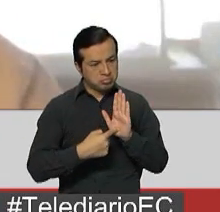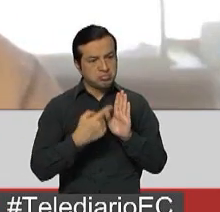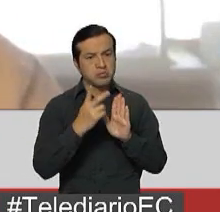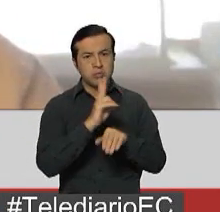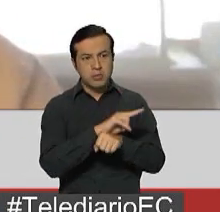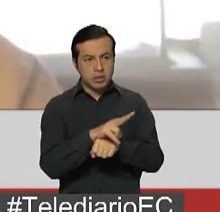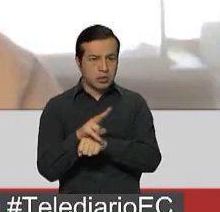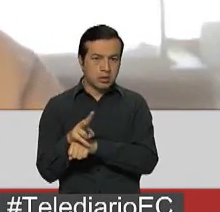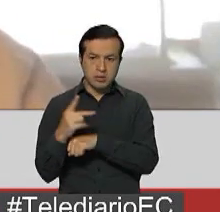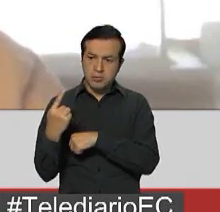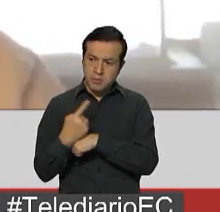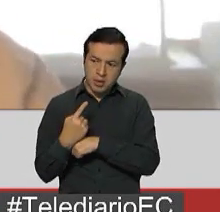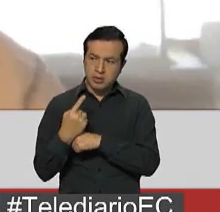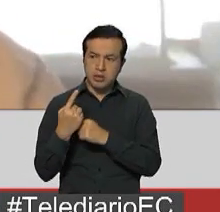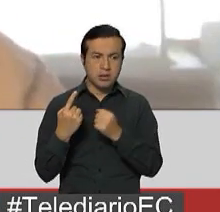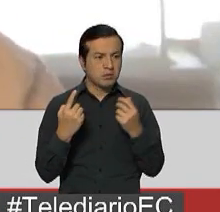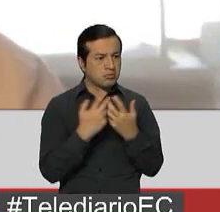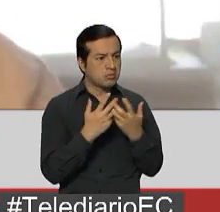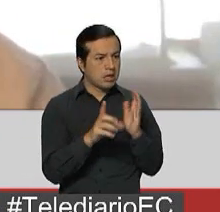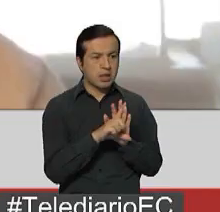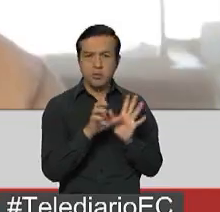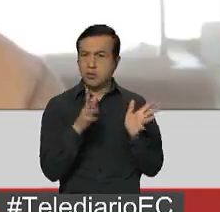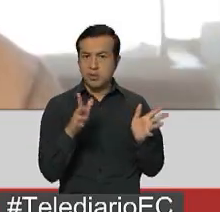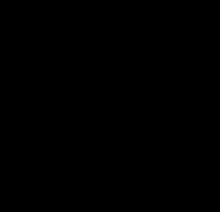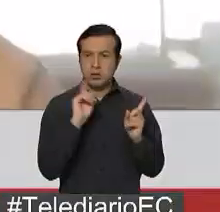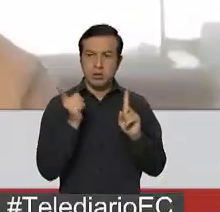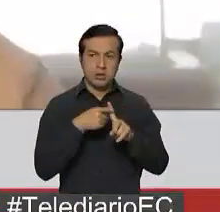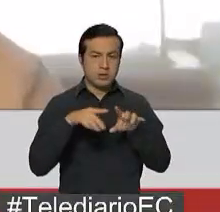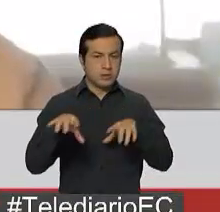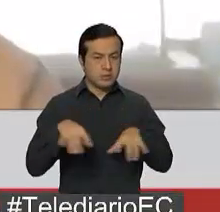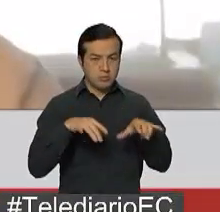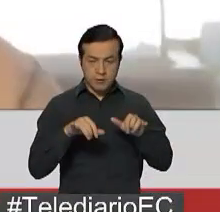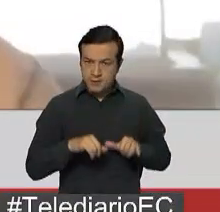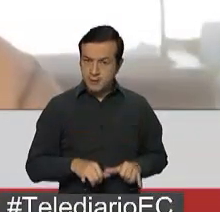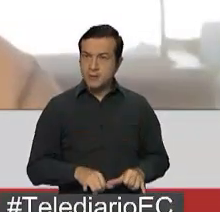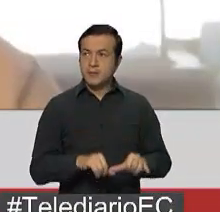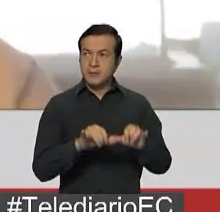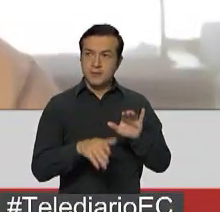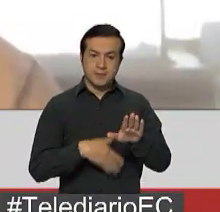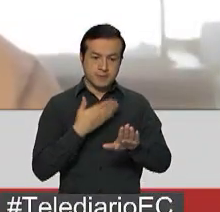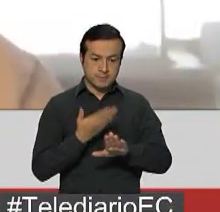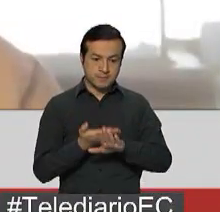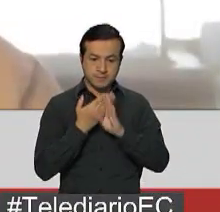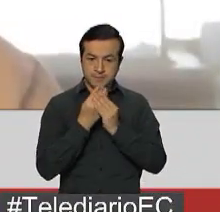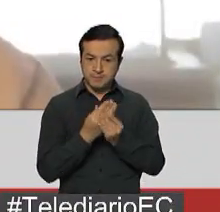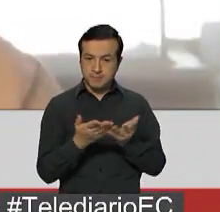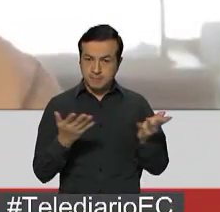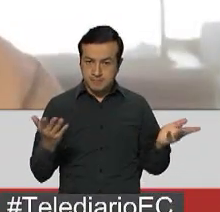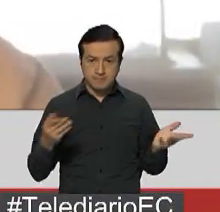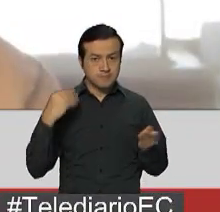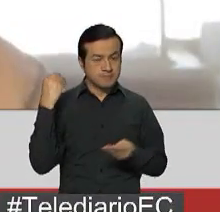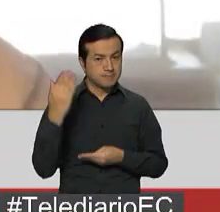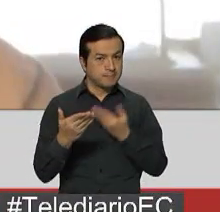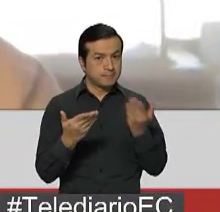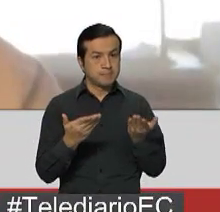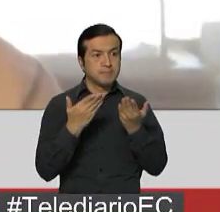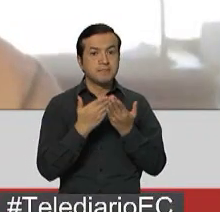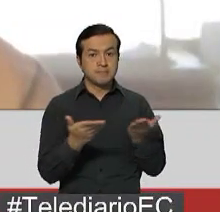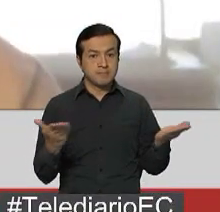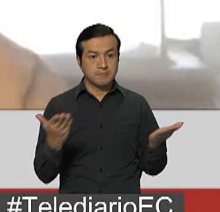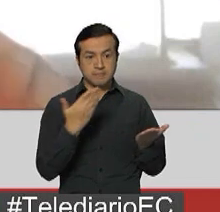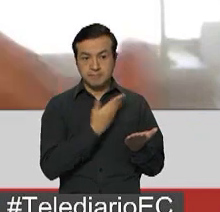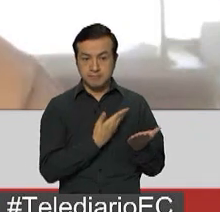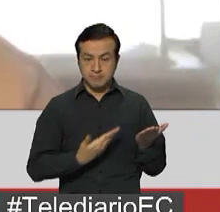superintendencia de bancos entonces esa primera actuación fue precisamente la de proporcionar insumos al